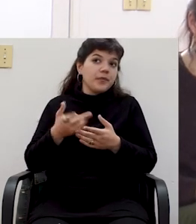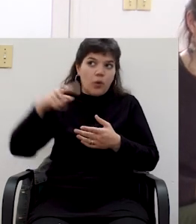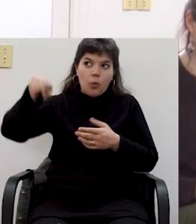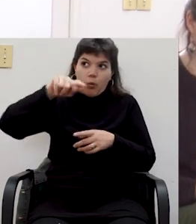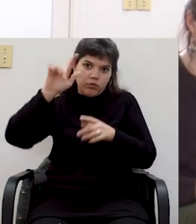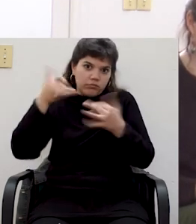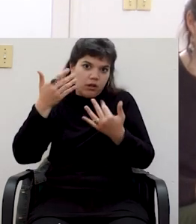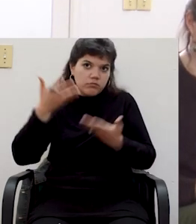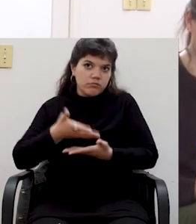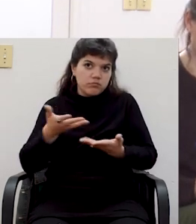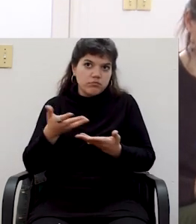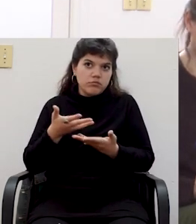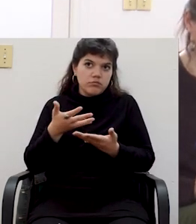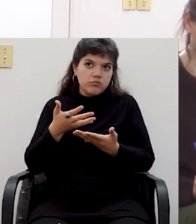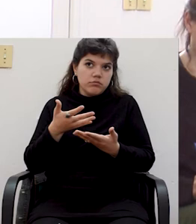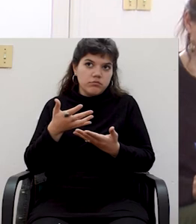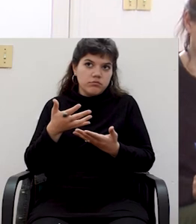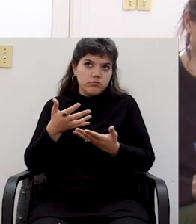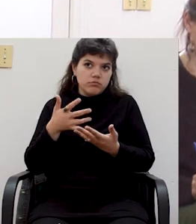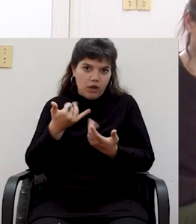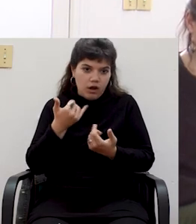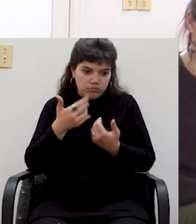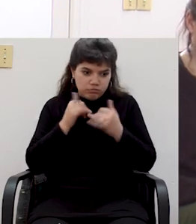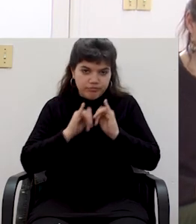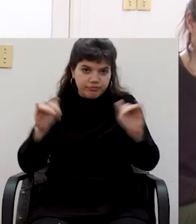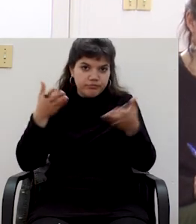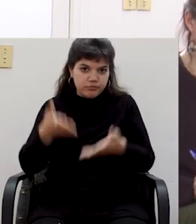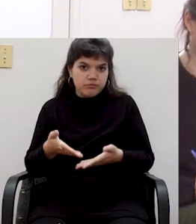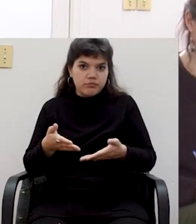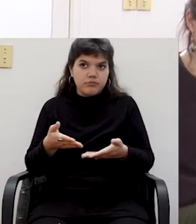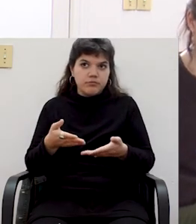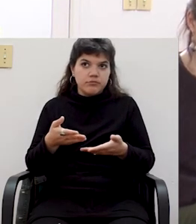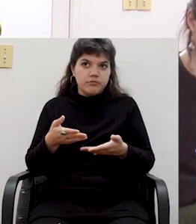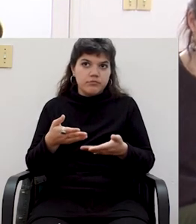lo están haciendo en este sentido, lo están haciendo, lo están propiciando.